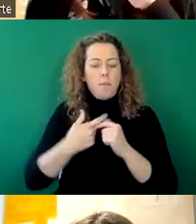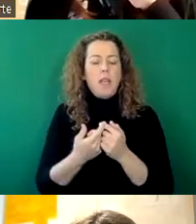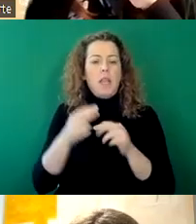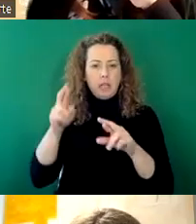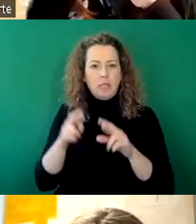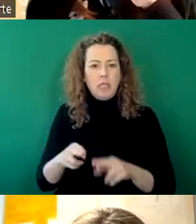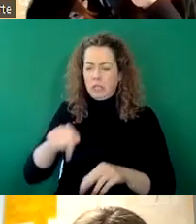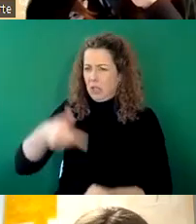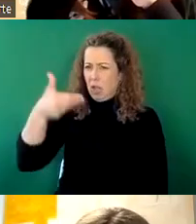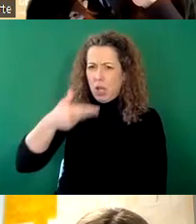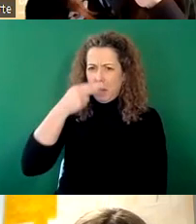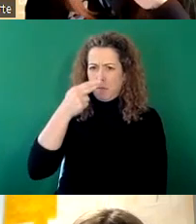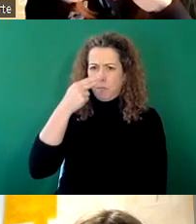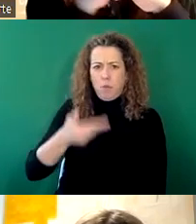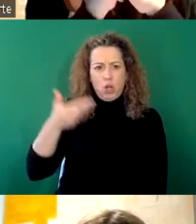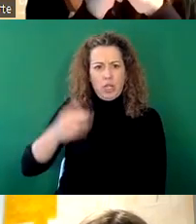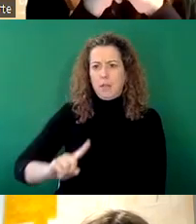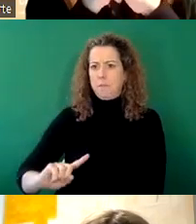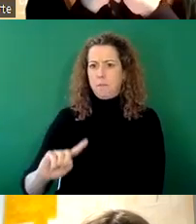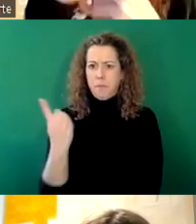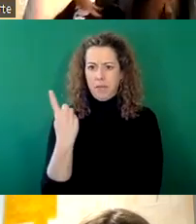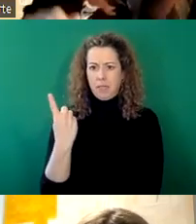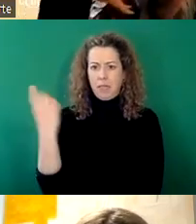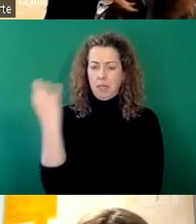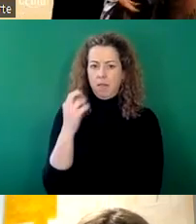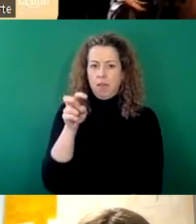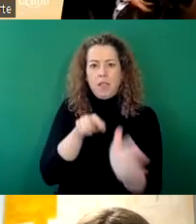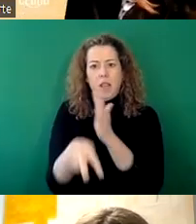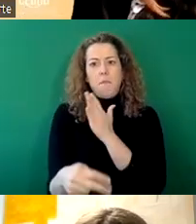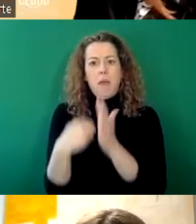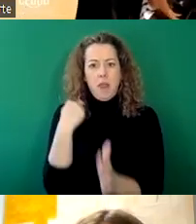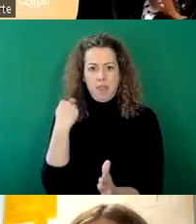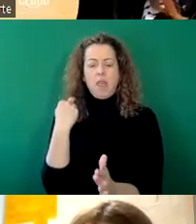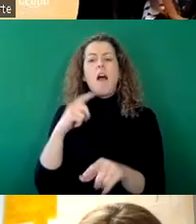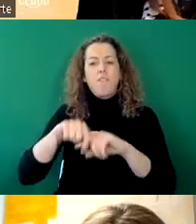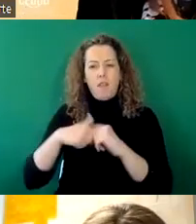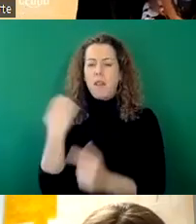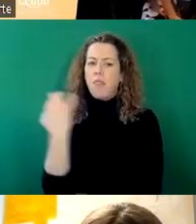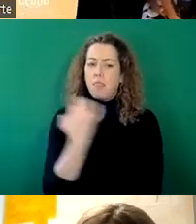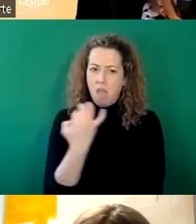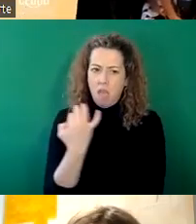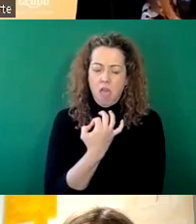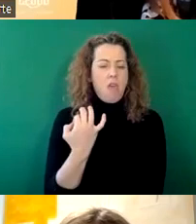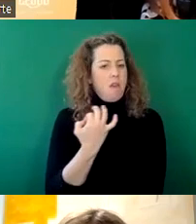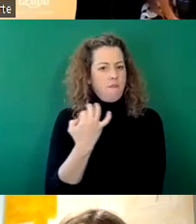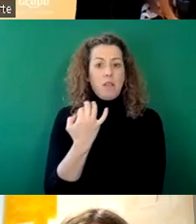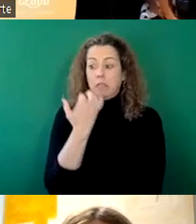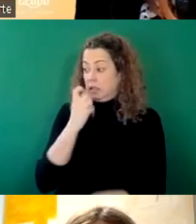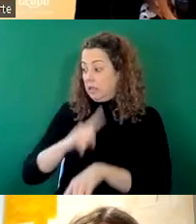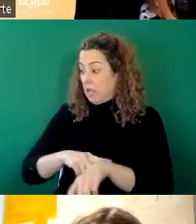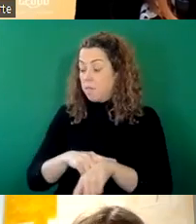mí esto es lo más importante en todas las áreas. Hay que tener transparencia con la familia y contarle en la medida que podemos y que el tiempo nos lo